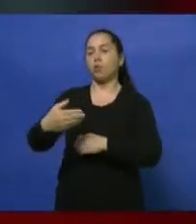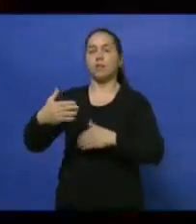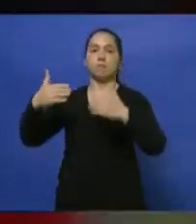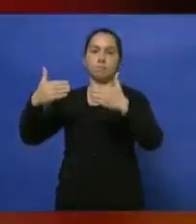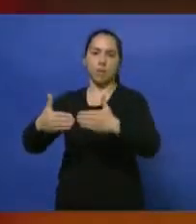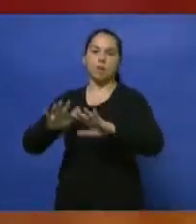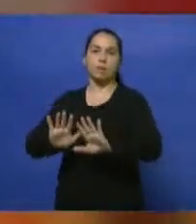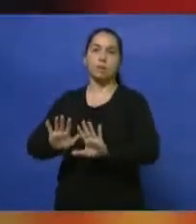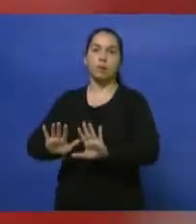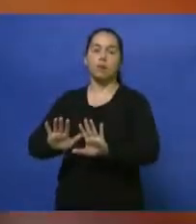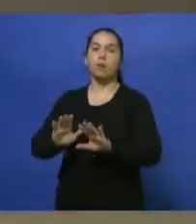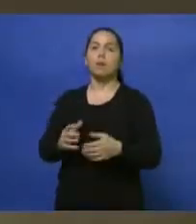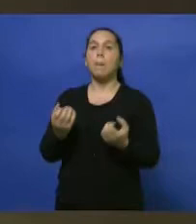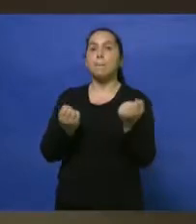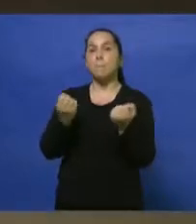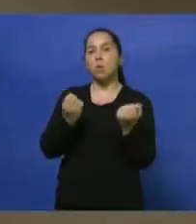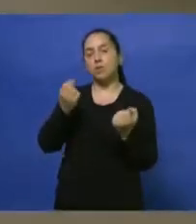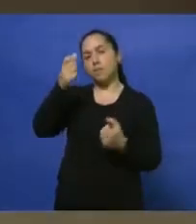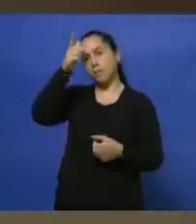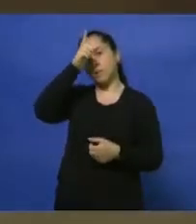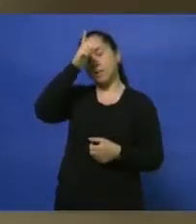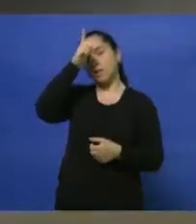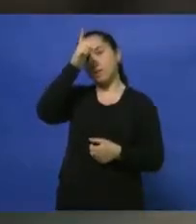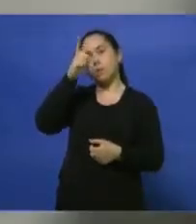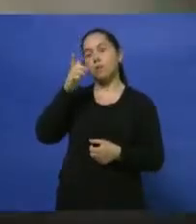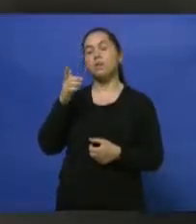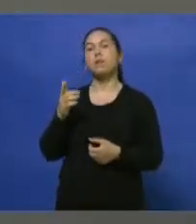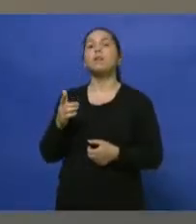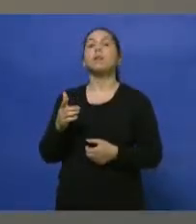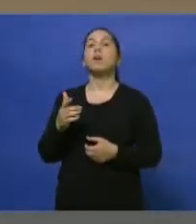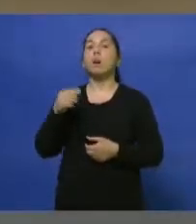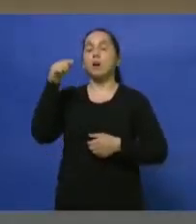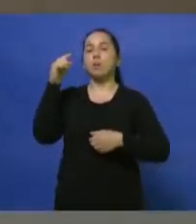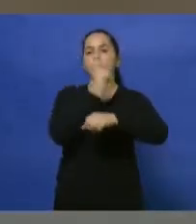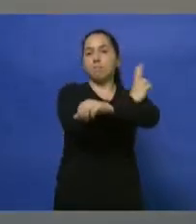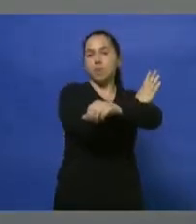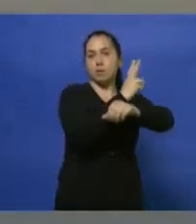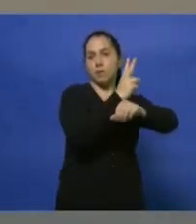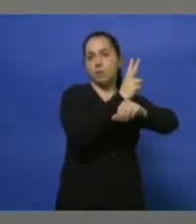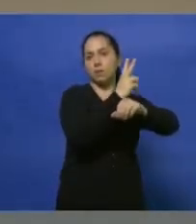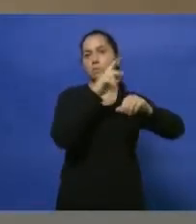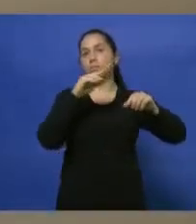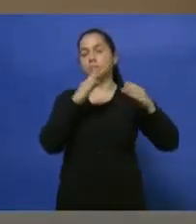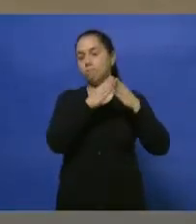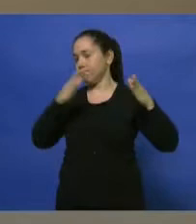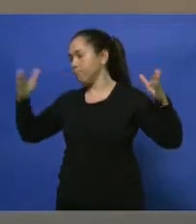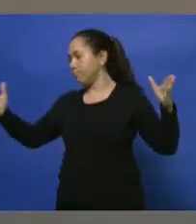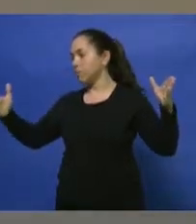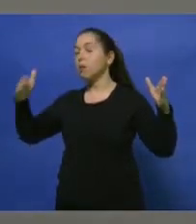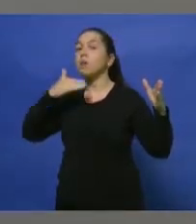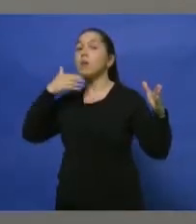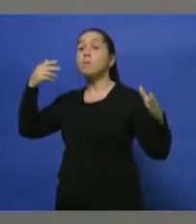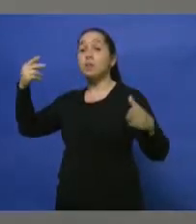desde Caminera que, por ejemplo, bueno, a la altura de Jamescrá y Belville hubo que cortar autopista por la tormenta de tierra que no permitía